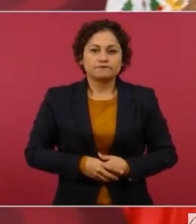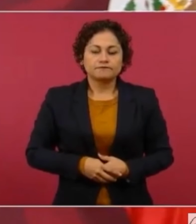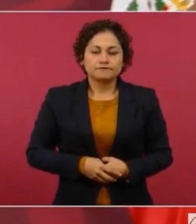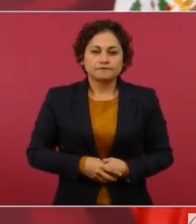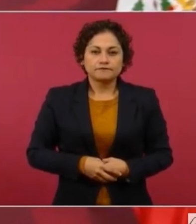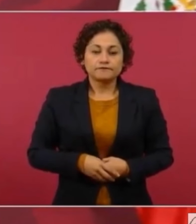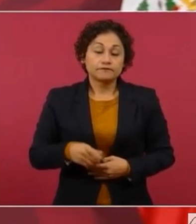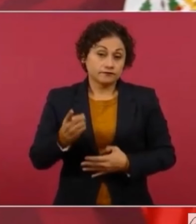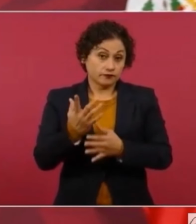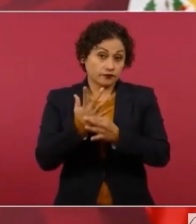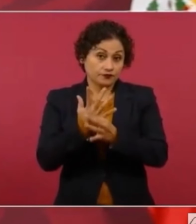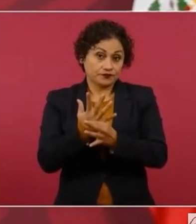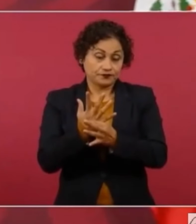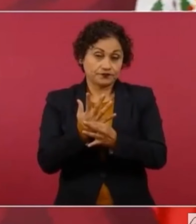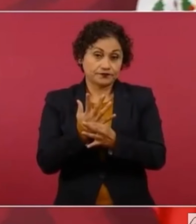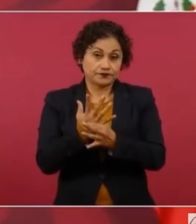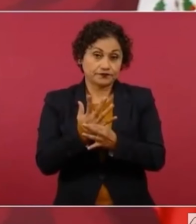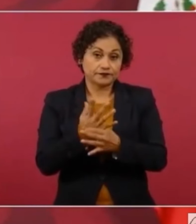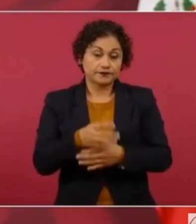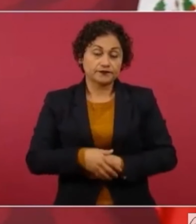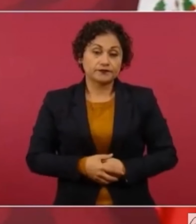y dice que